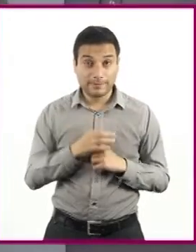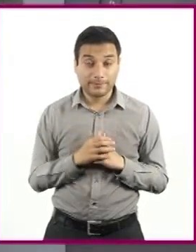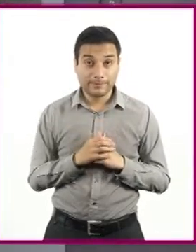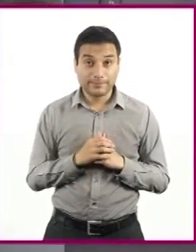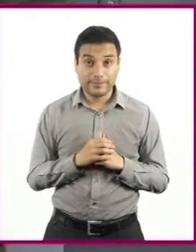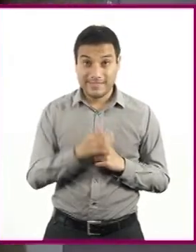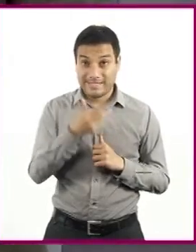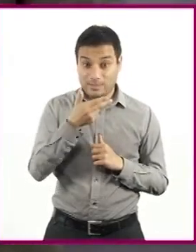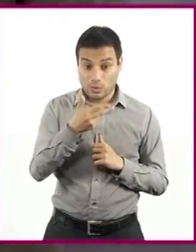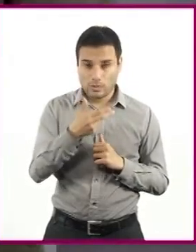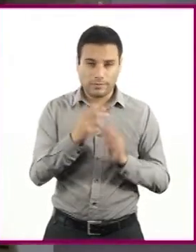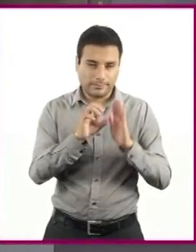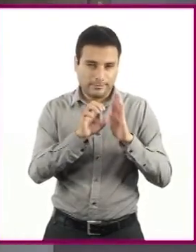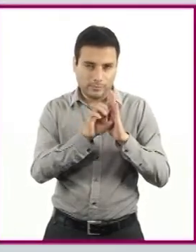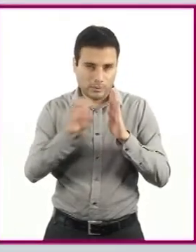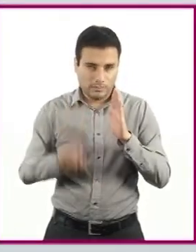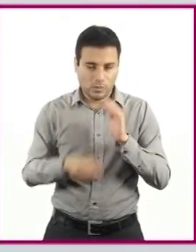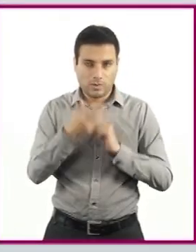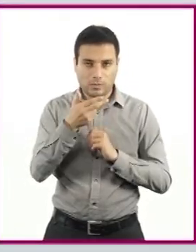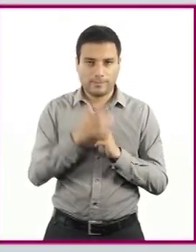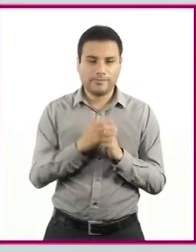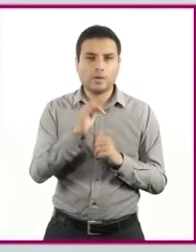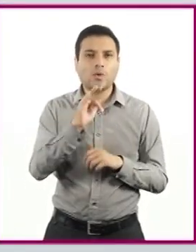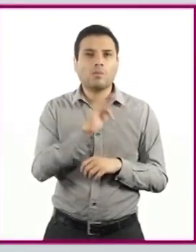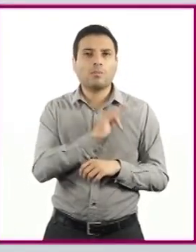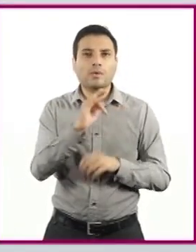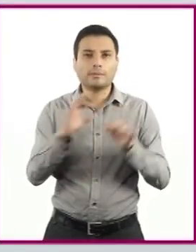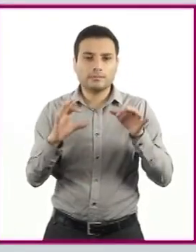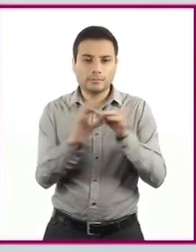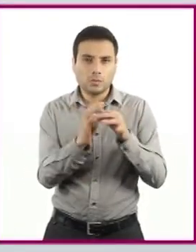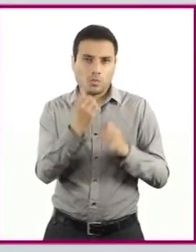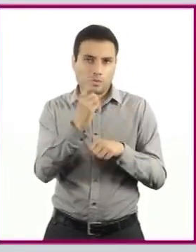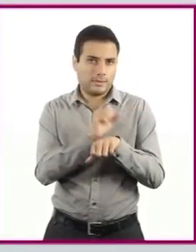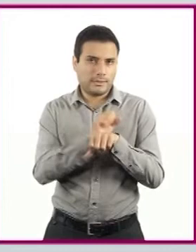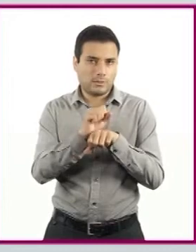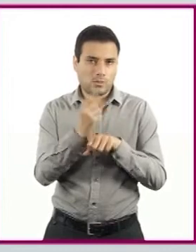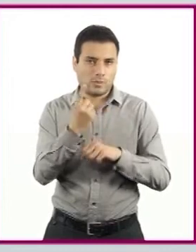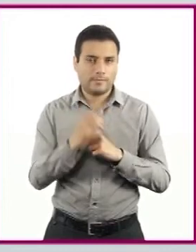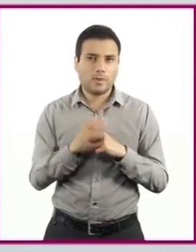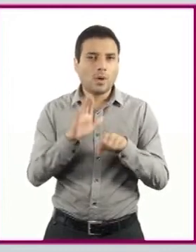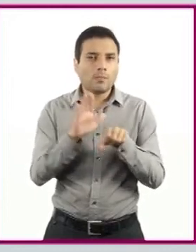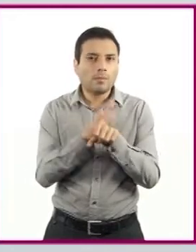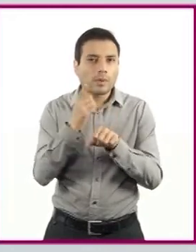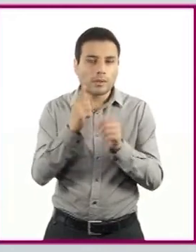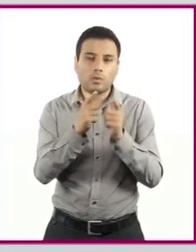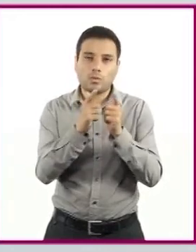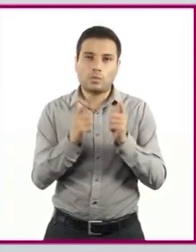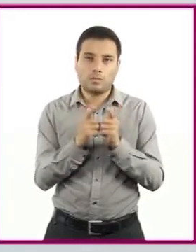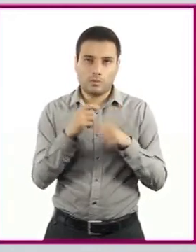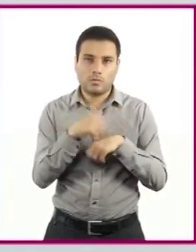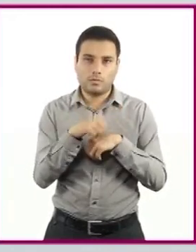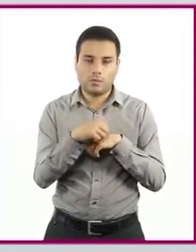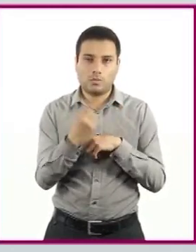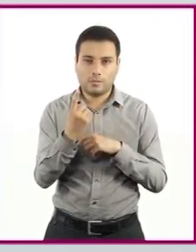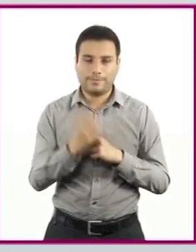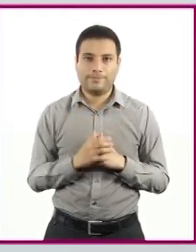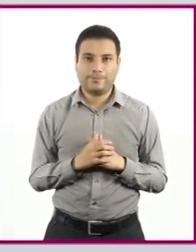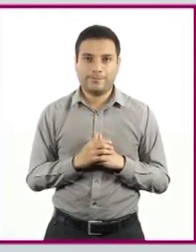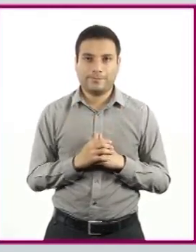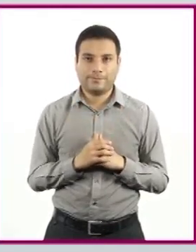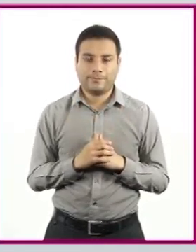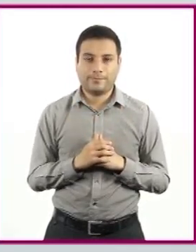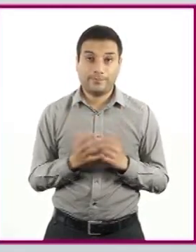El hidrógeno, por ejemplo, solo puede formar un enlace sencillo porque se encuentra en el grupo 1 de la tabla periódica.